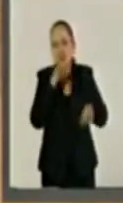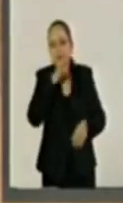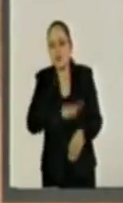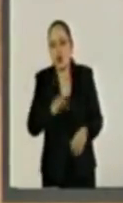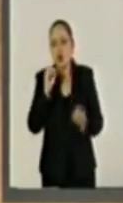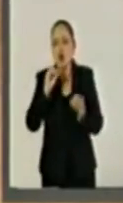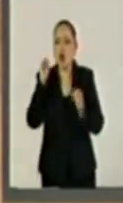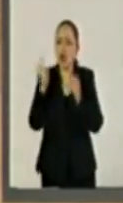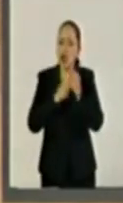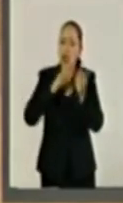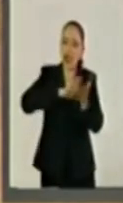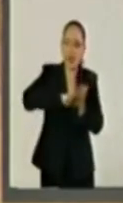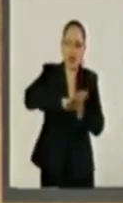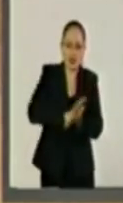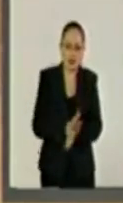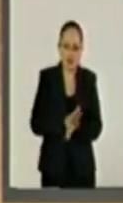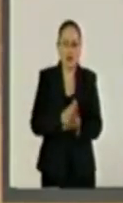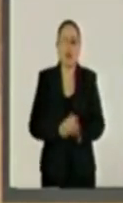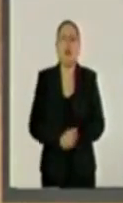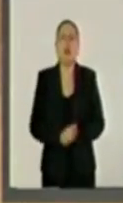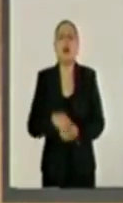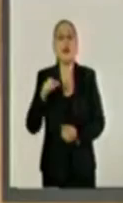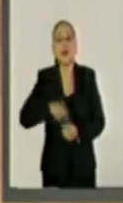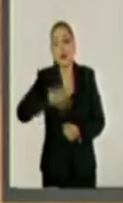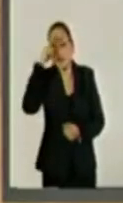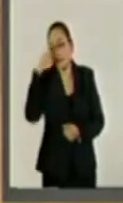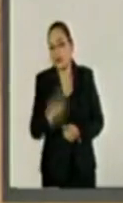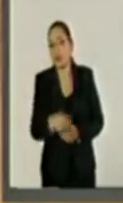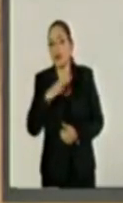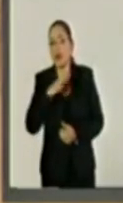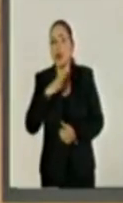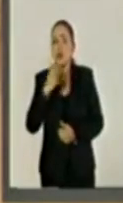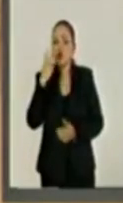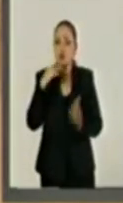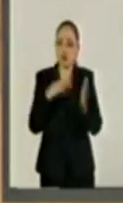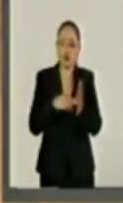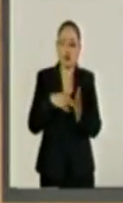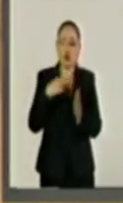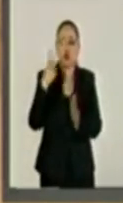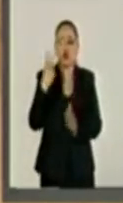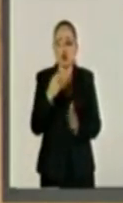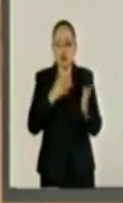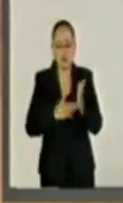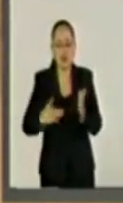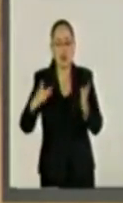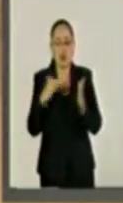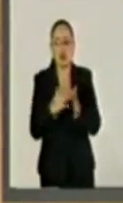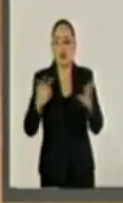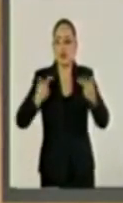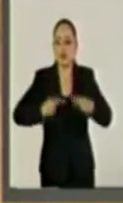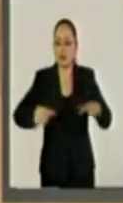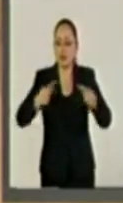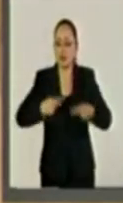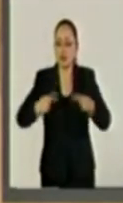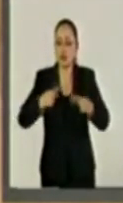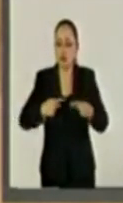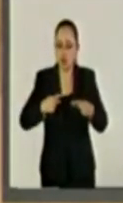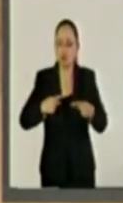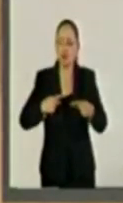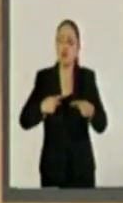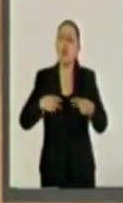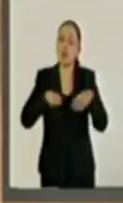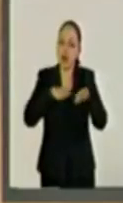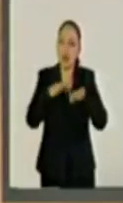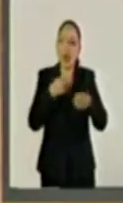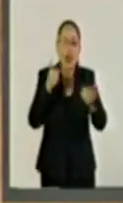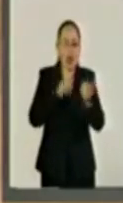hasta discriminación. En México, alrededor de 2.2 millones de personas se dedican al trabajo del